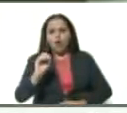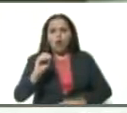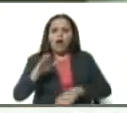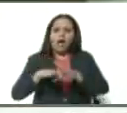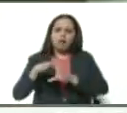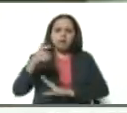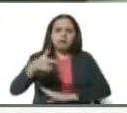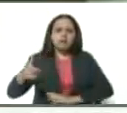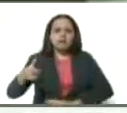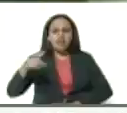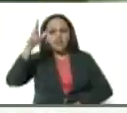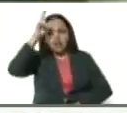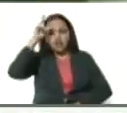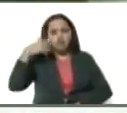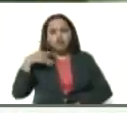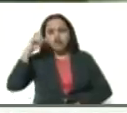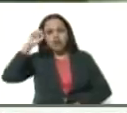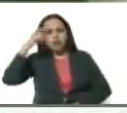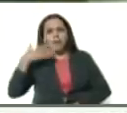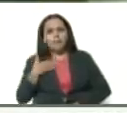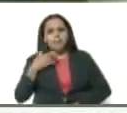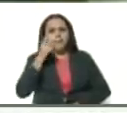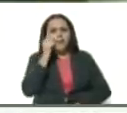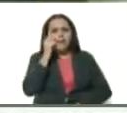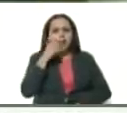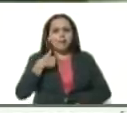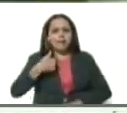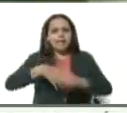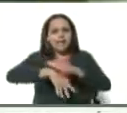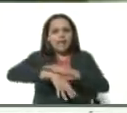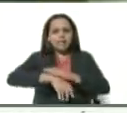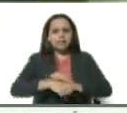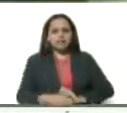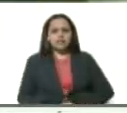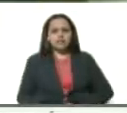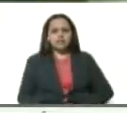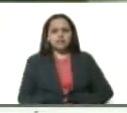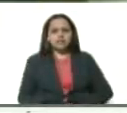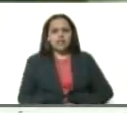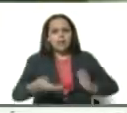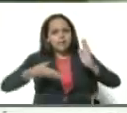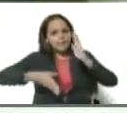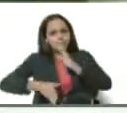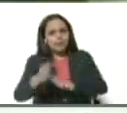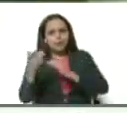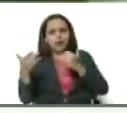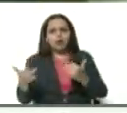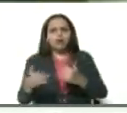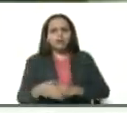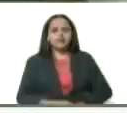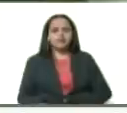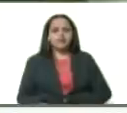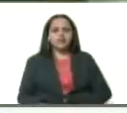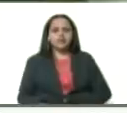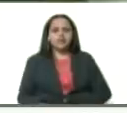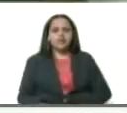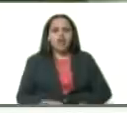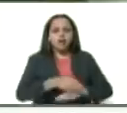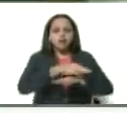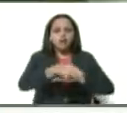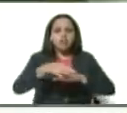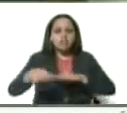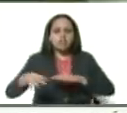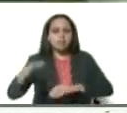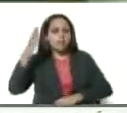falconianos, recuerdo a mi padre, recuerdo mis raíces. Vámonos directo al municipio Miranda. Allá está